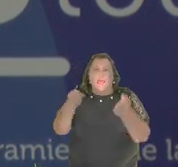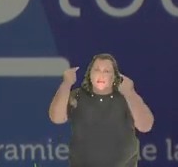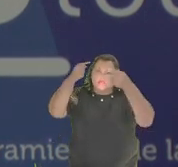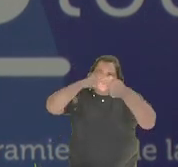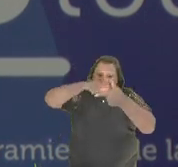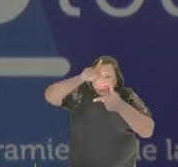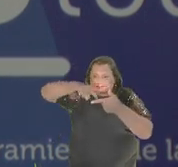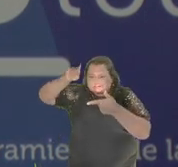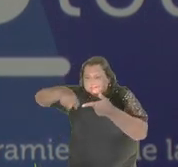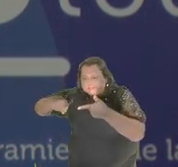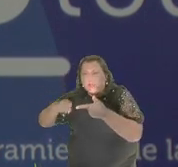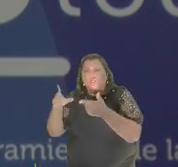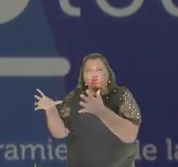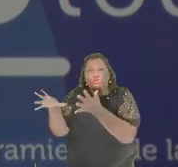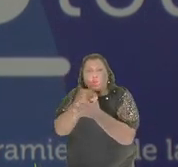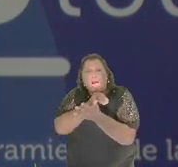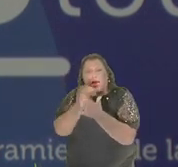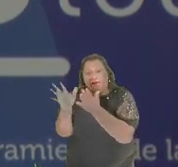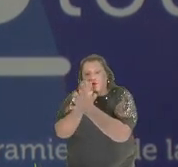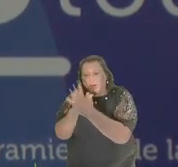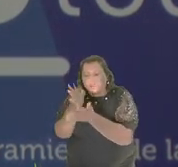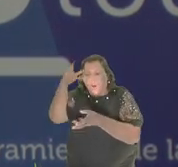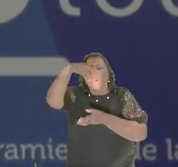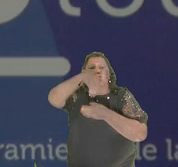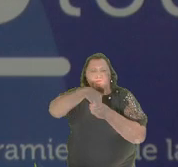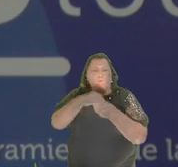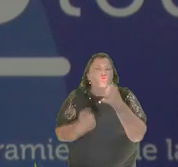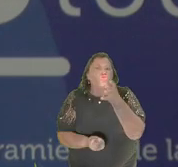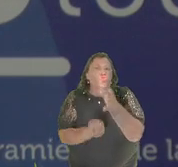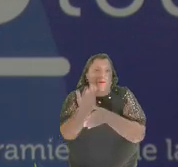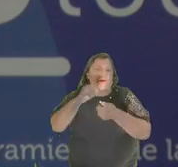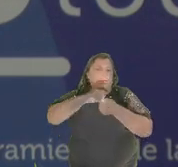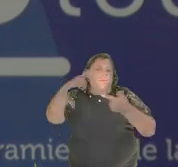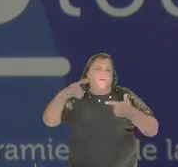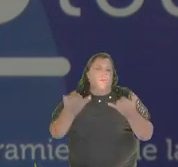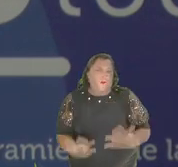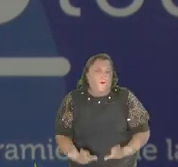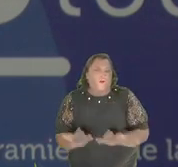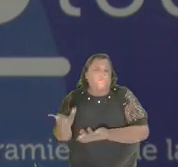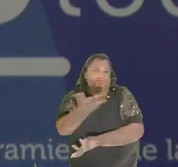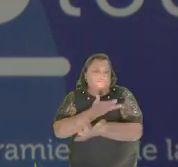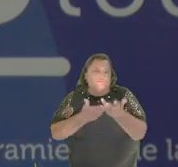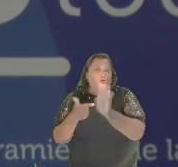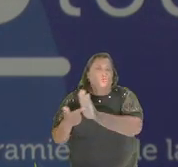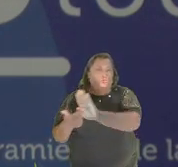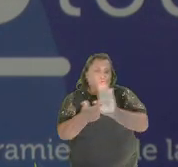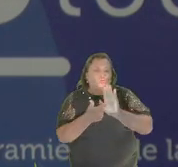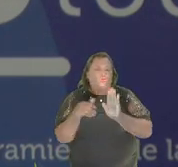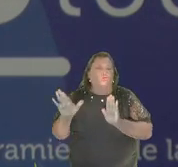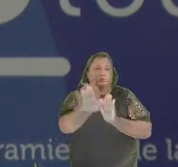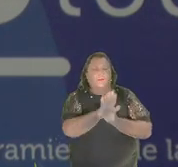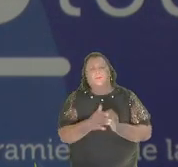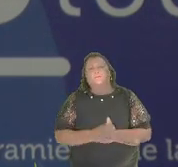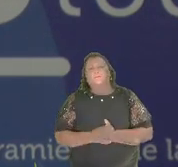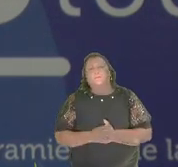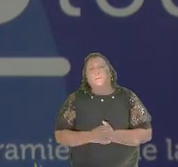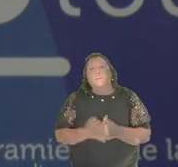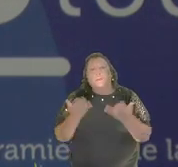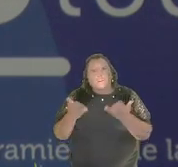tener toda la información. Y ese es el nuevo SASES que hoy estamos compartiendo con ustedes. En este